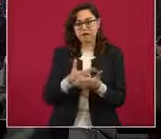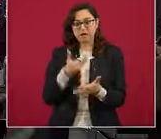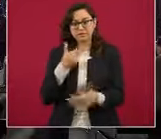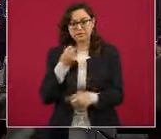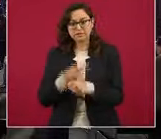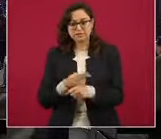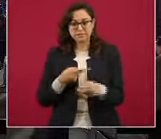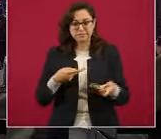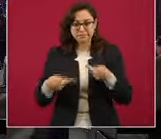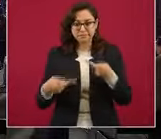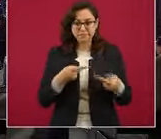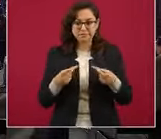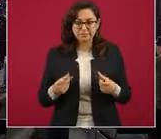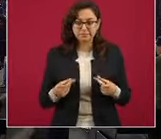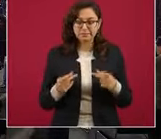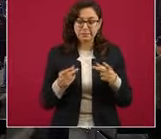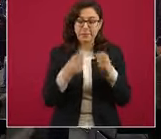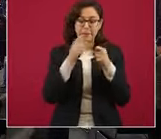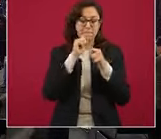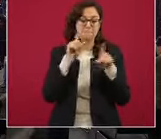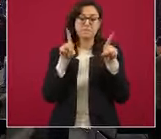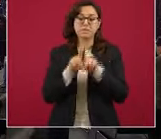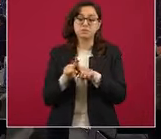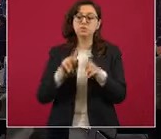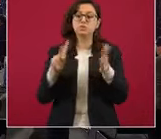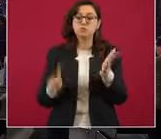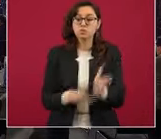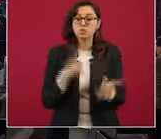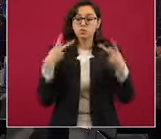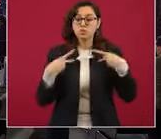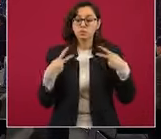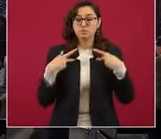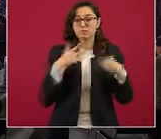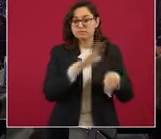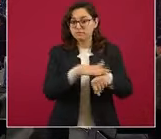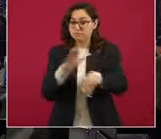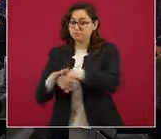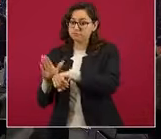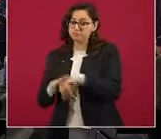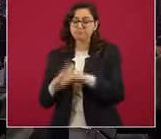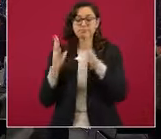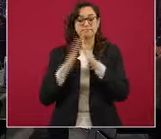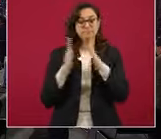el llamado a la gente es que nos quedemos en casa,